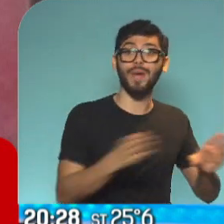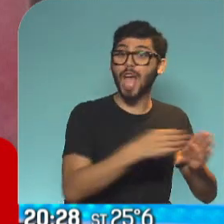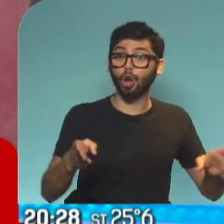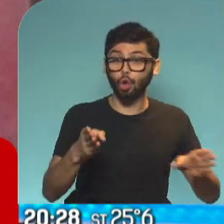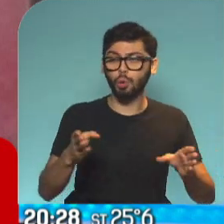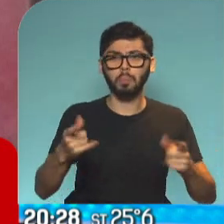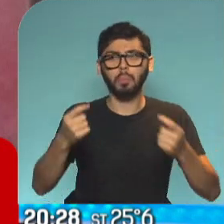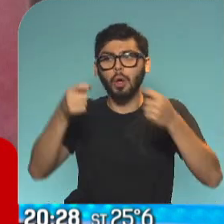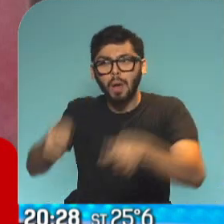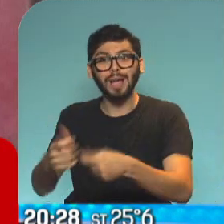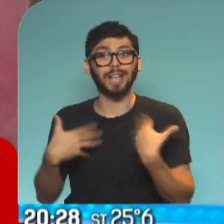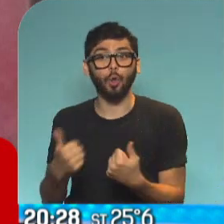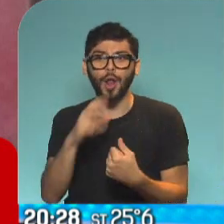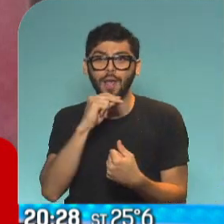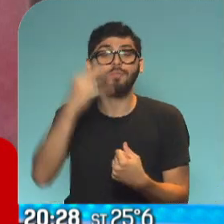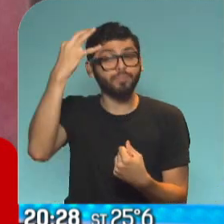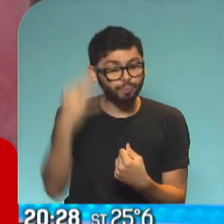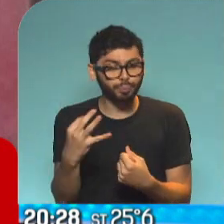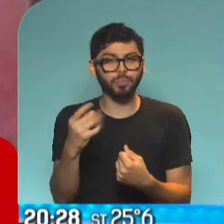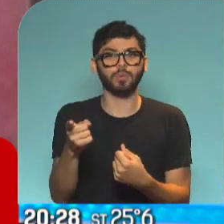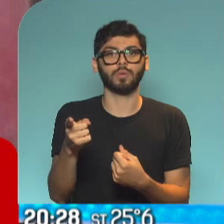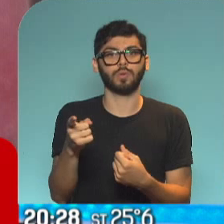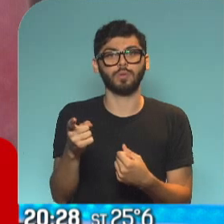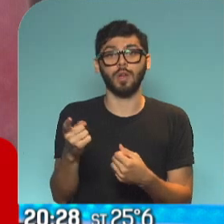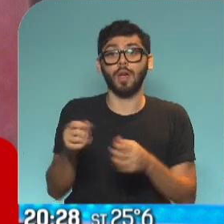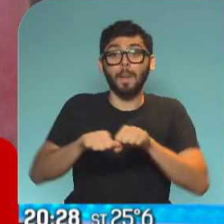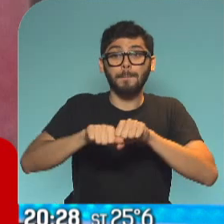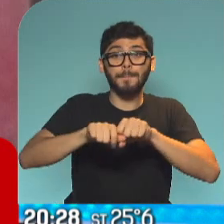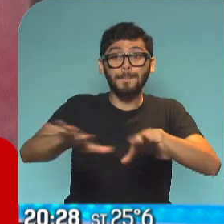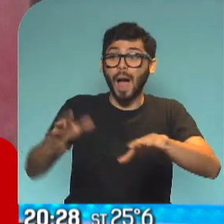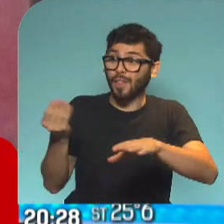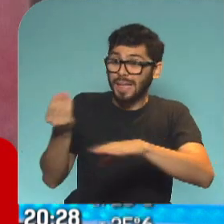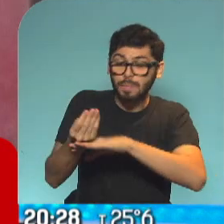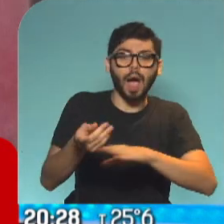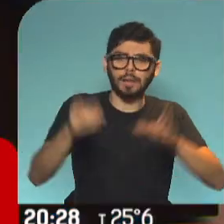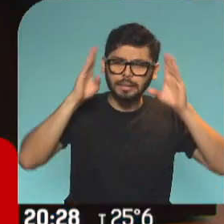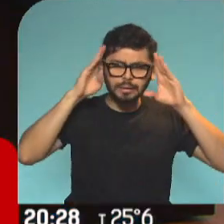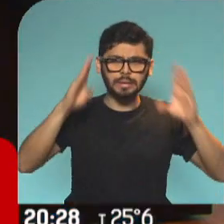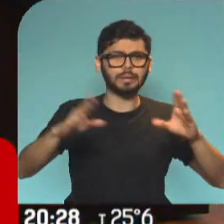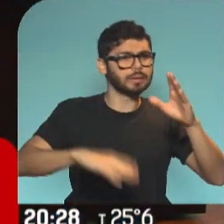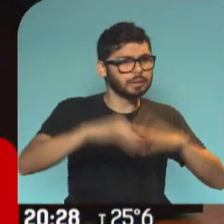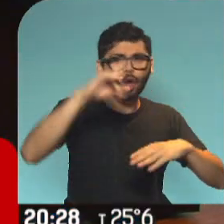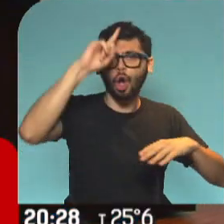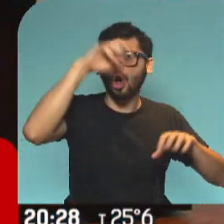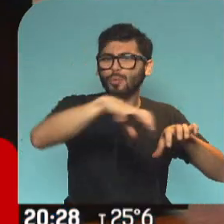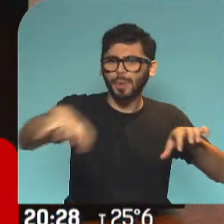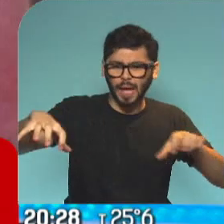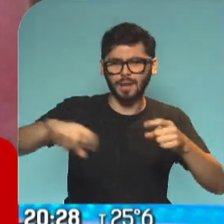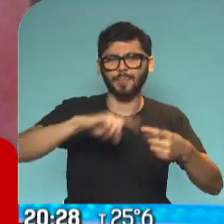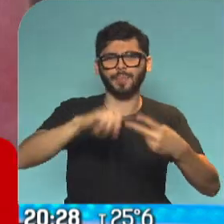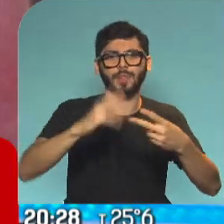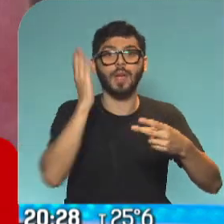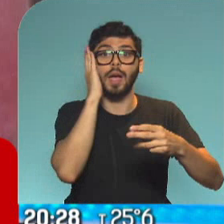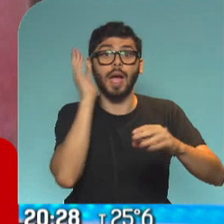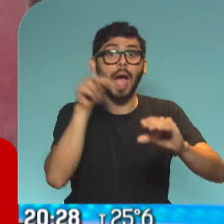que hubo un refuerzo muy importante durante la primera etapa de la pandemia, no solamente en la construcción de hospitales, el aumento de las camas